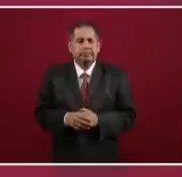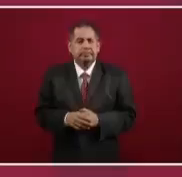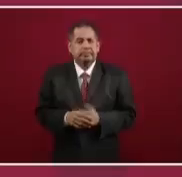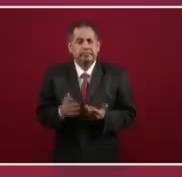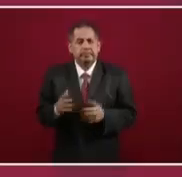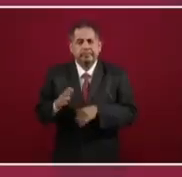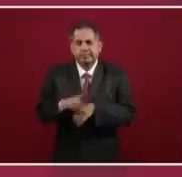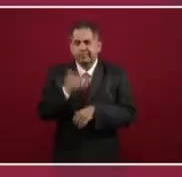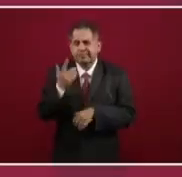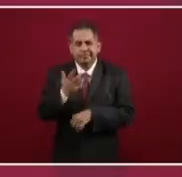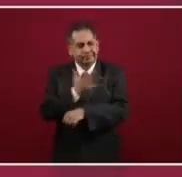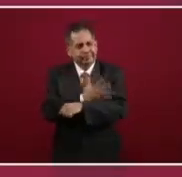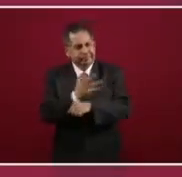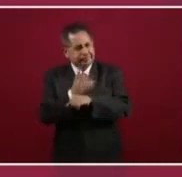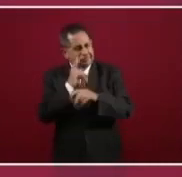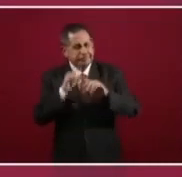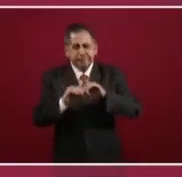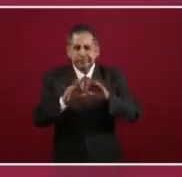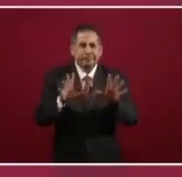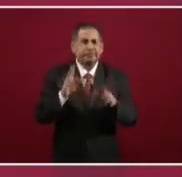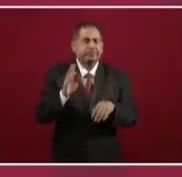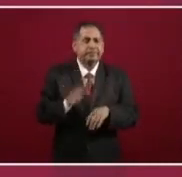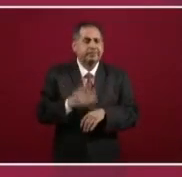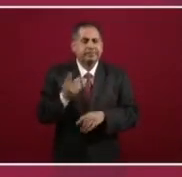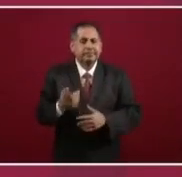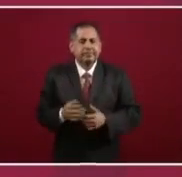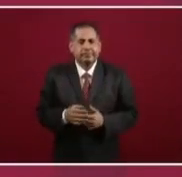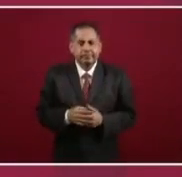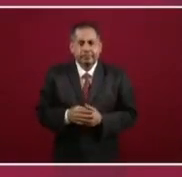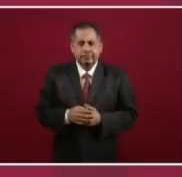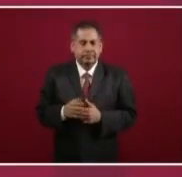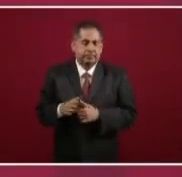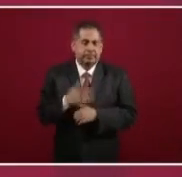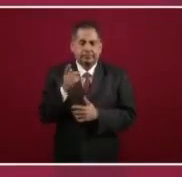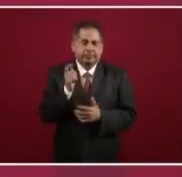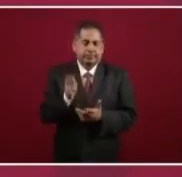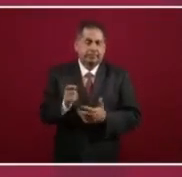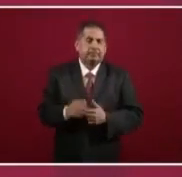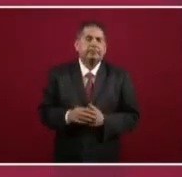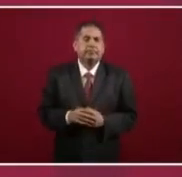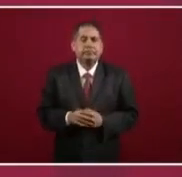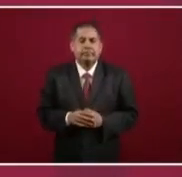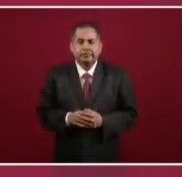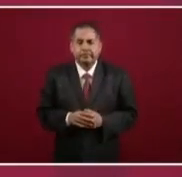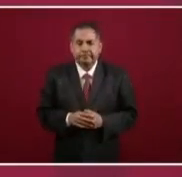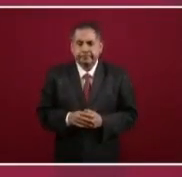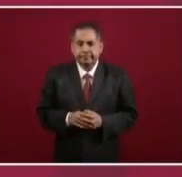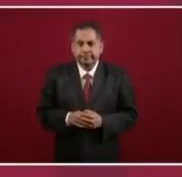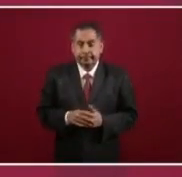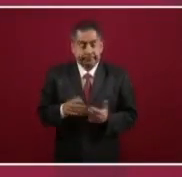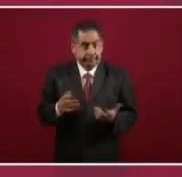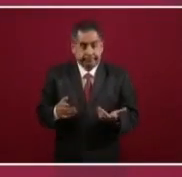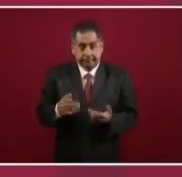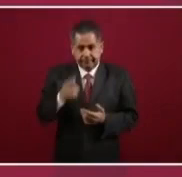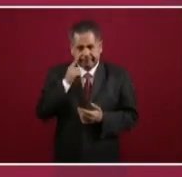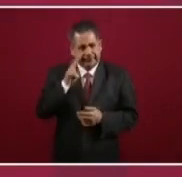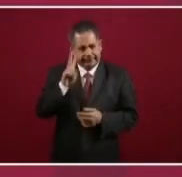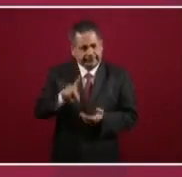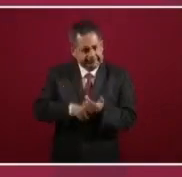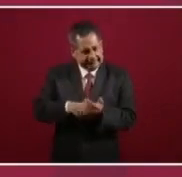porque la transparencia porque imagínense lo que calienta